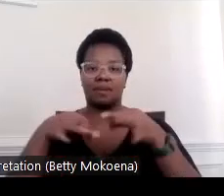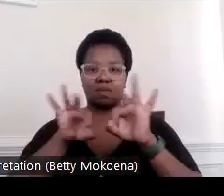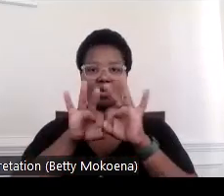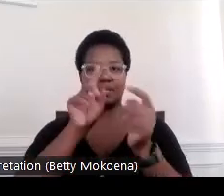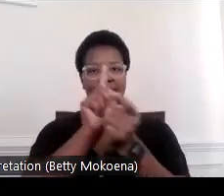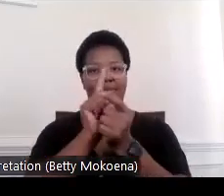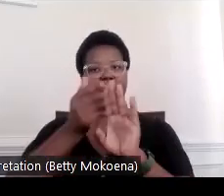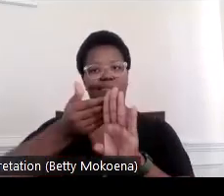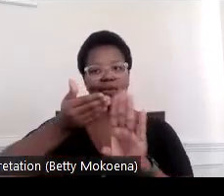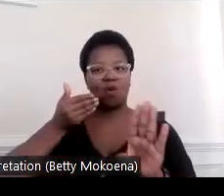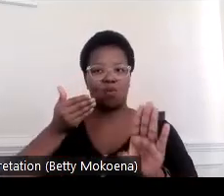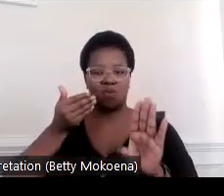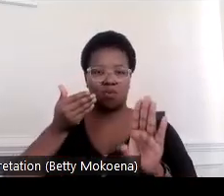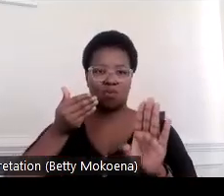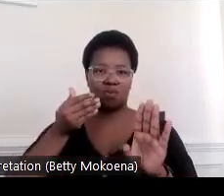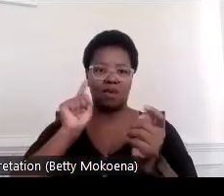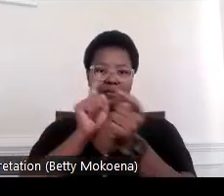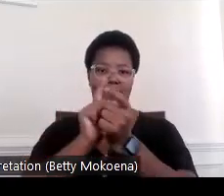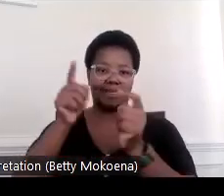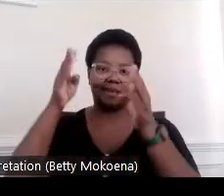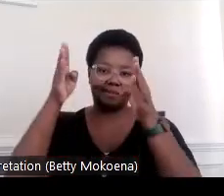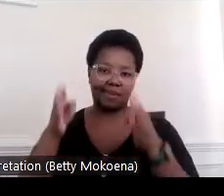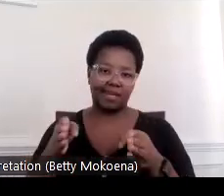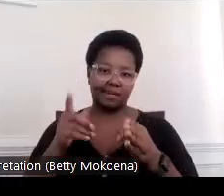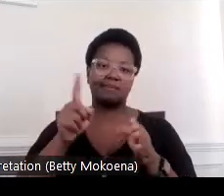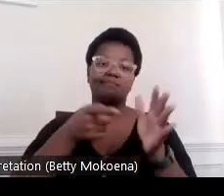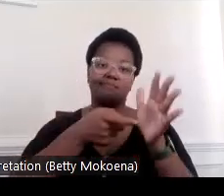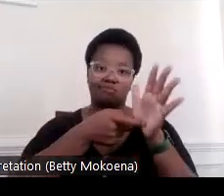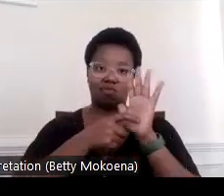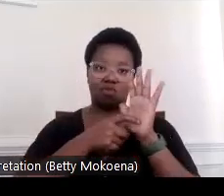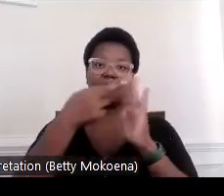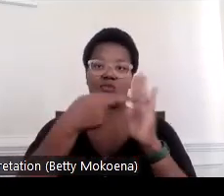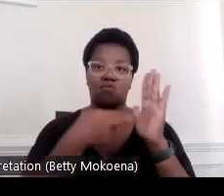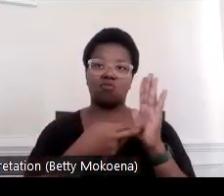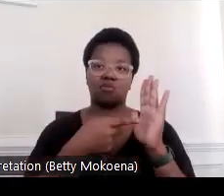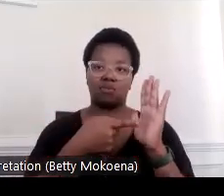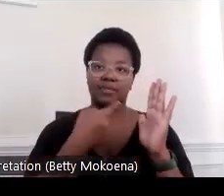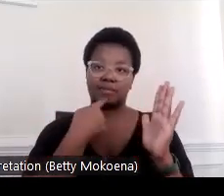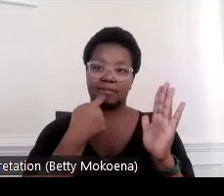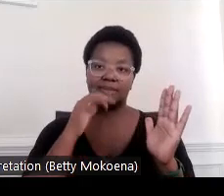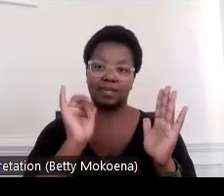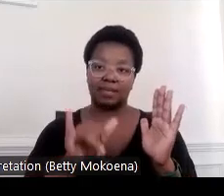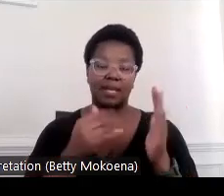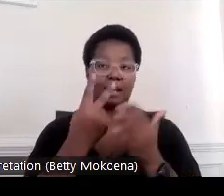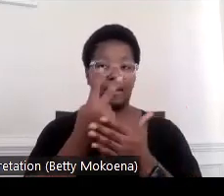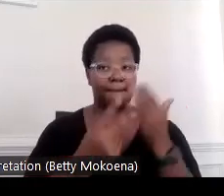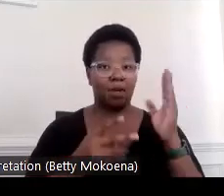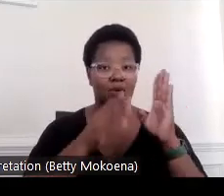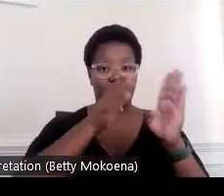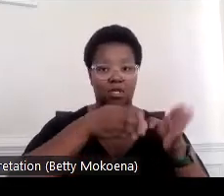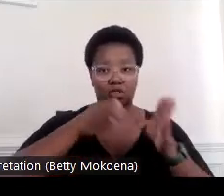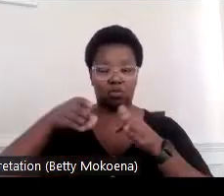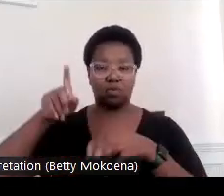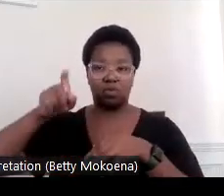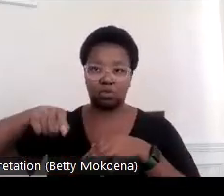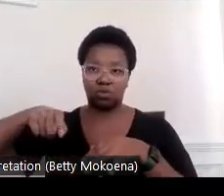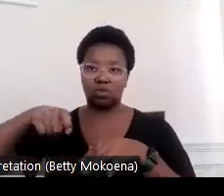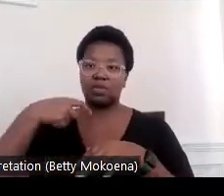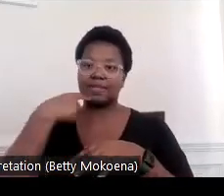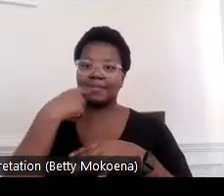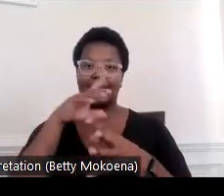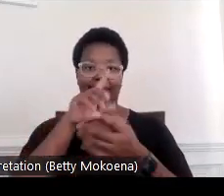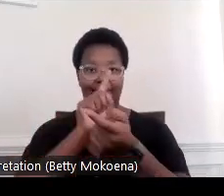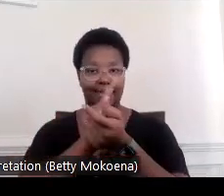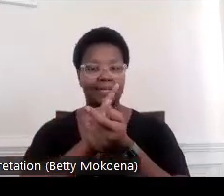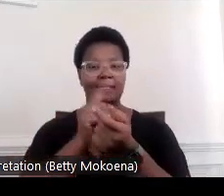habitación eso es muy muy importante y eso es una de las exigencias de de dar reglas Así que cada